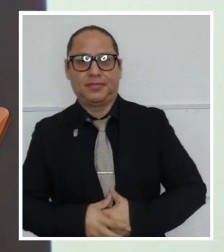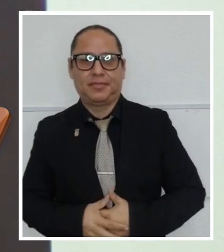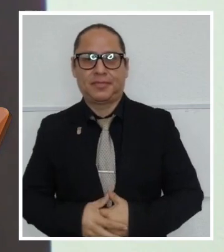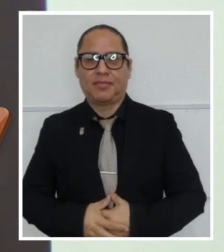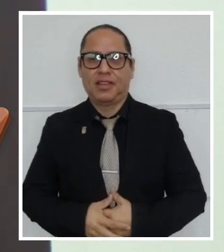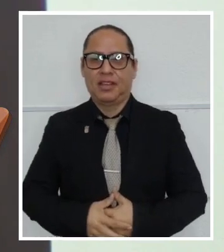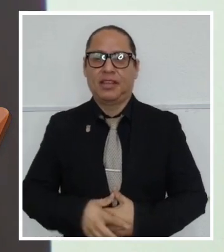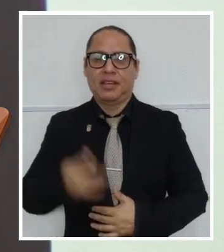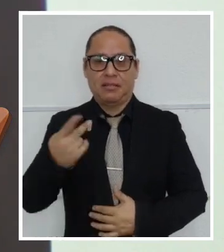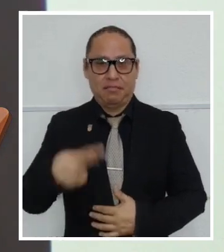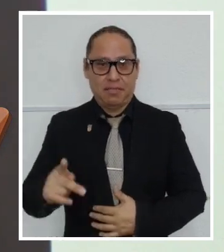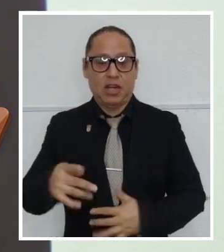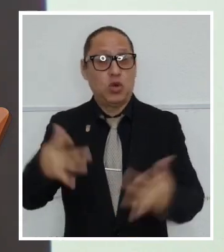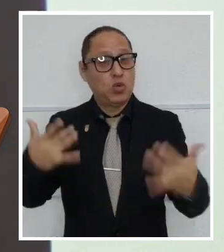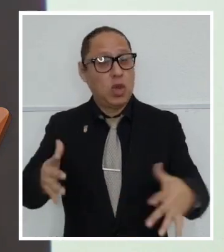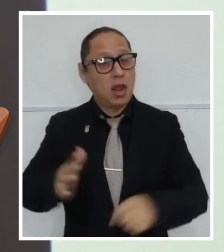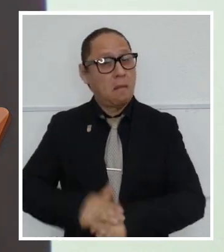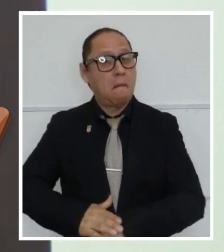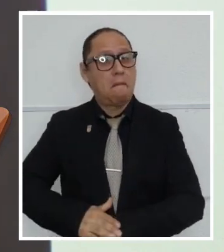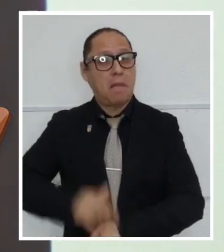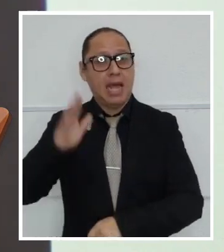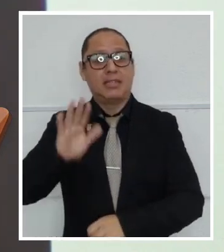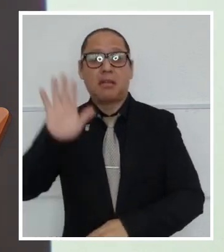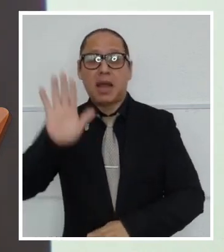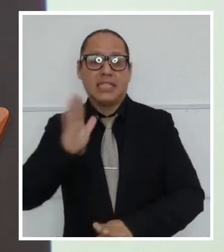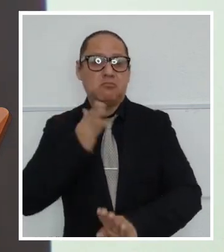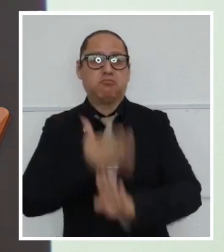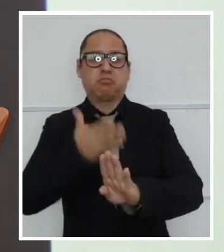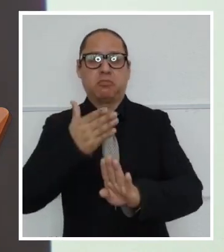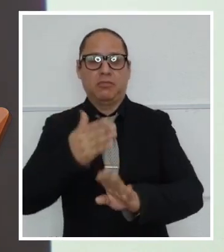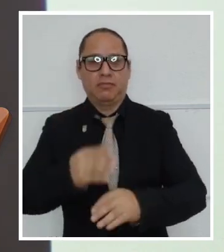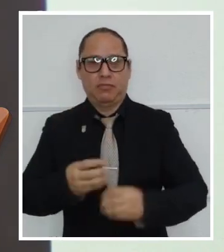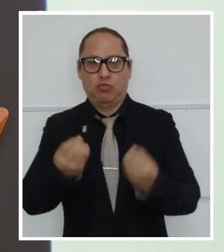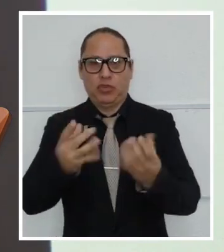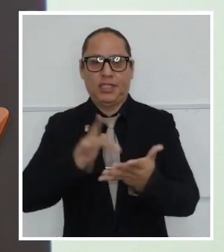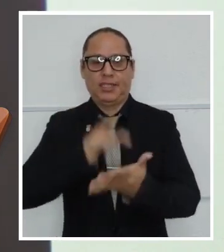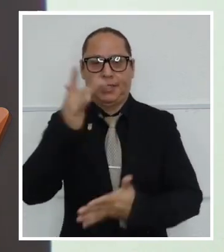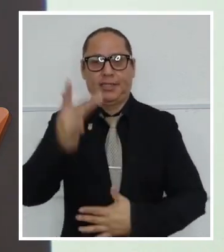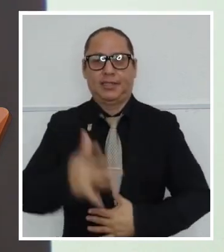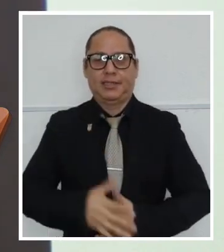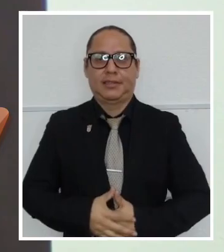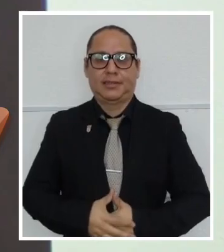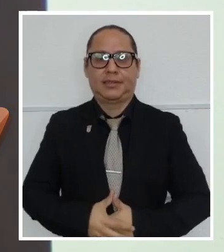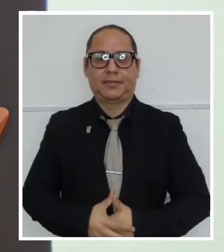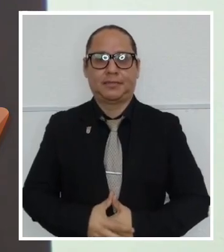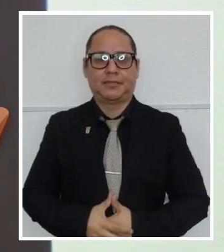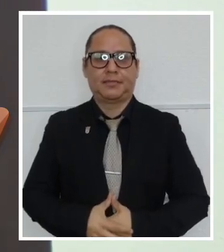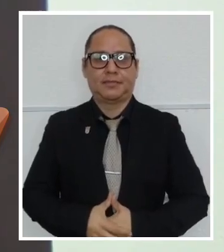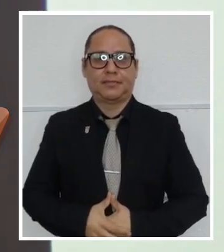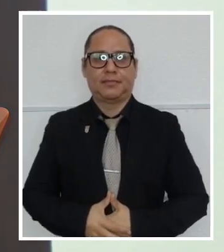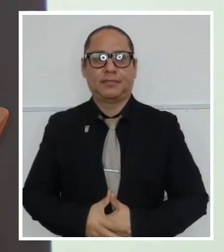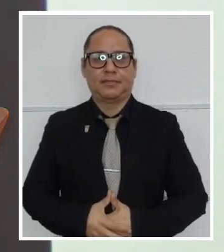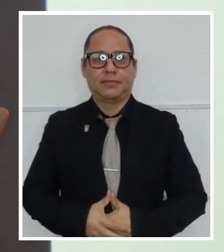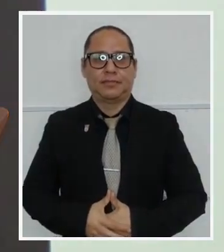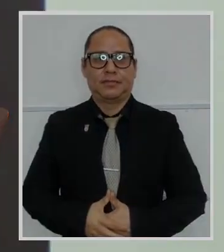pero lere más que una agresión física Es cuánto Muchas